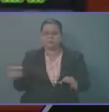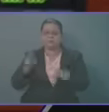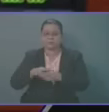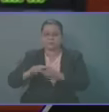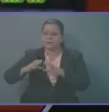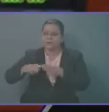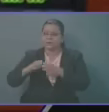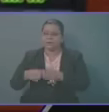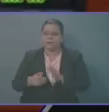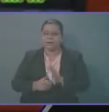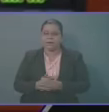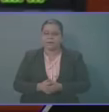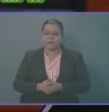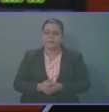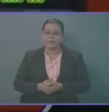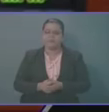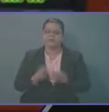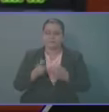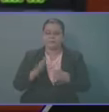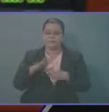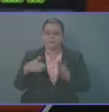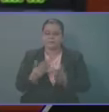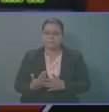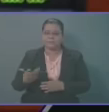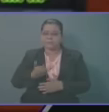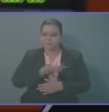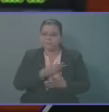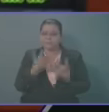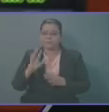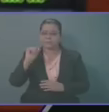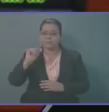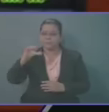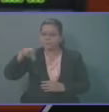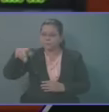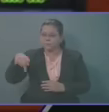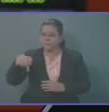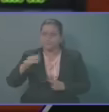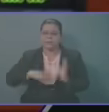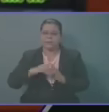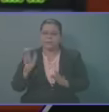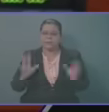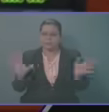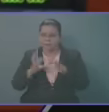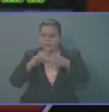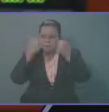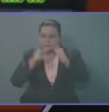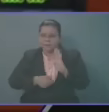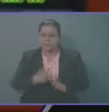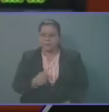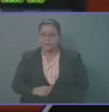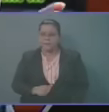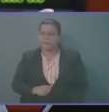hoc. Era para bajar la comisión que cobran las AFP por el manejo de las cuentas de los